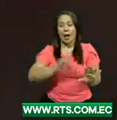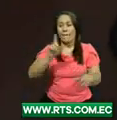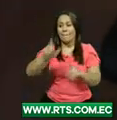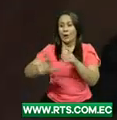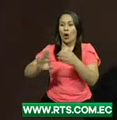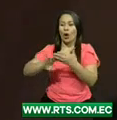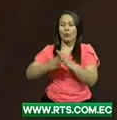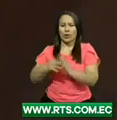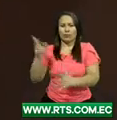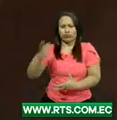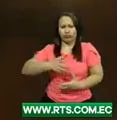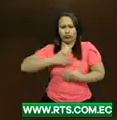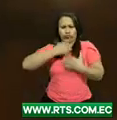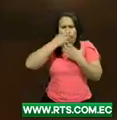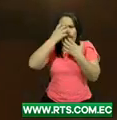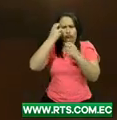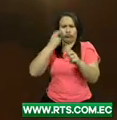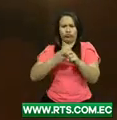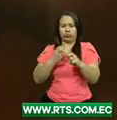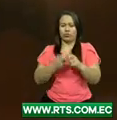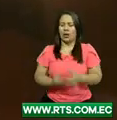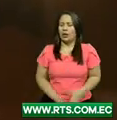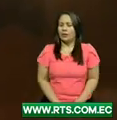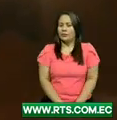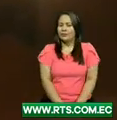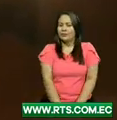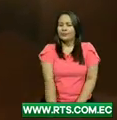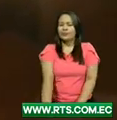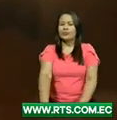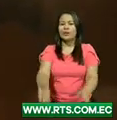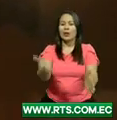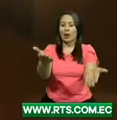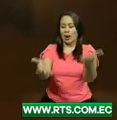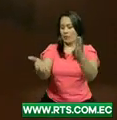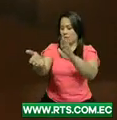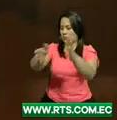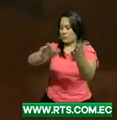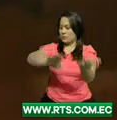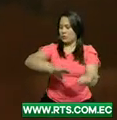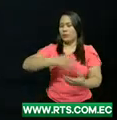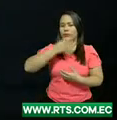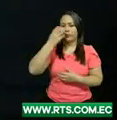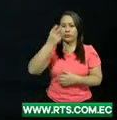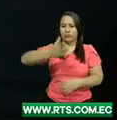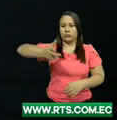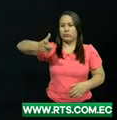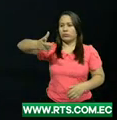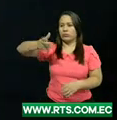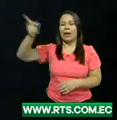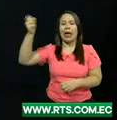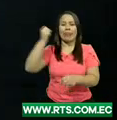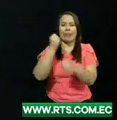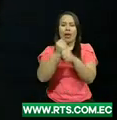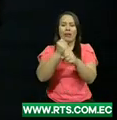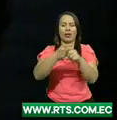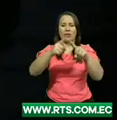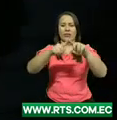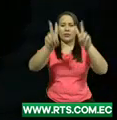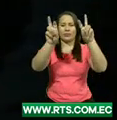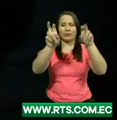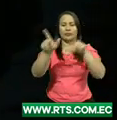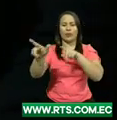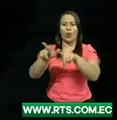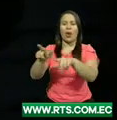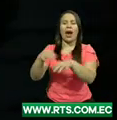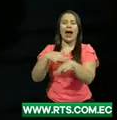la que supuestamente actuaban de haber dejado desgracias llevaban el dedo en el gatillo ellos trabajaban en todo lo que es el sector del